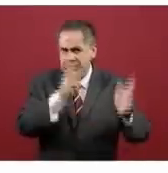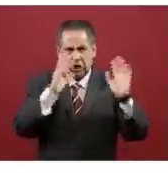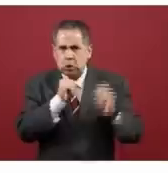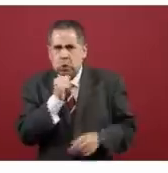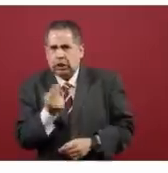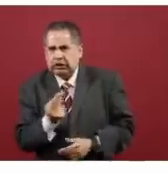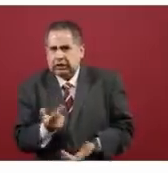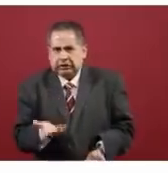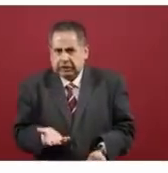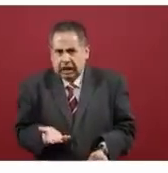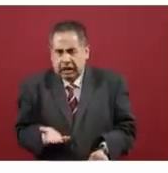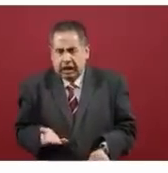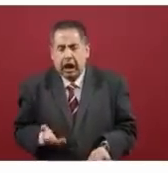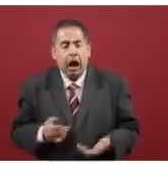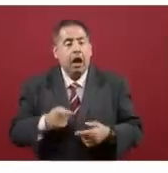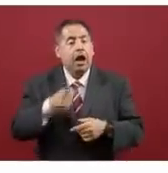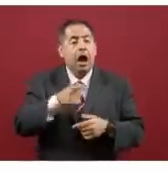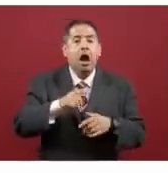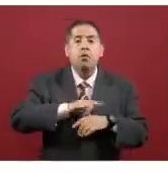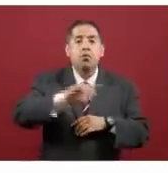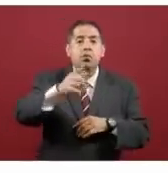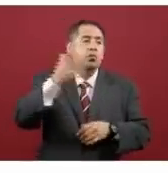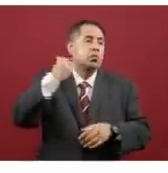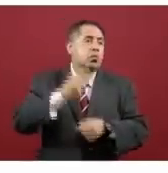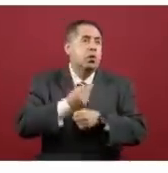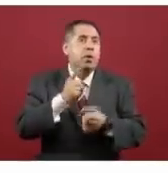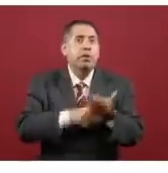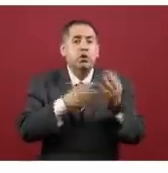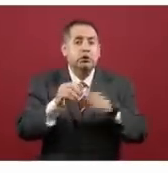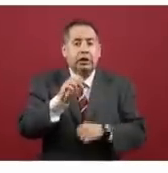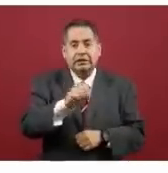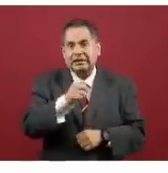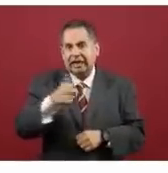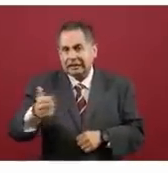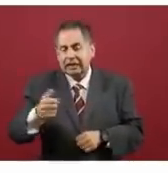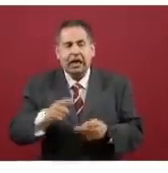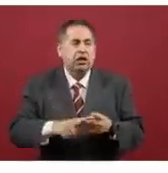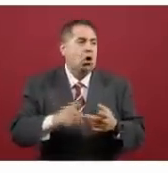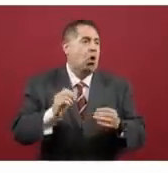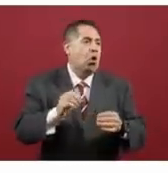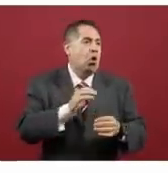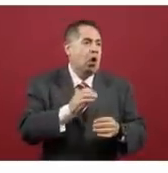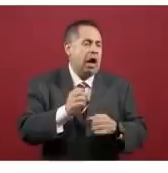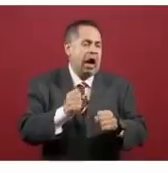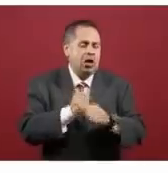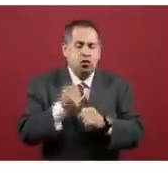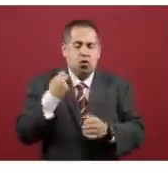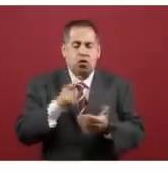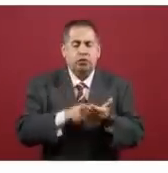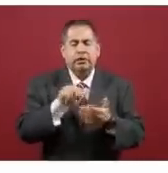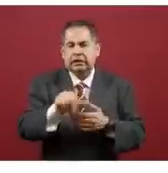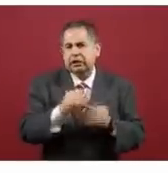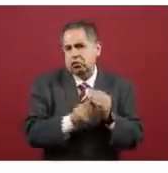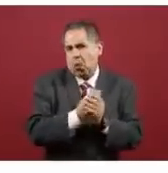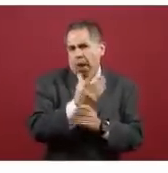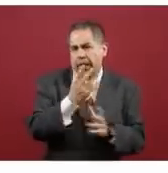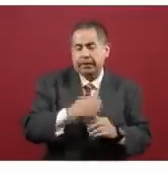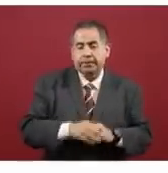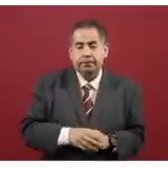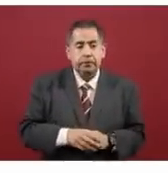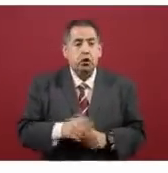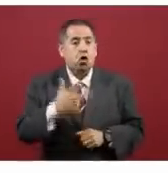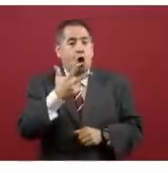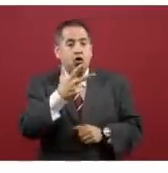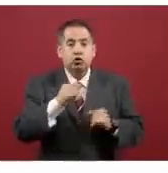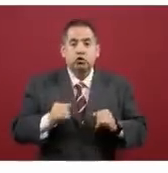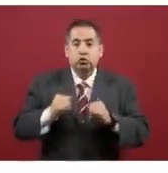fueron fabricadas, algunas desde 1966 y otras tan cerca como 2016. Y son de 8